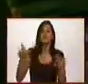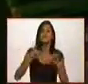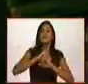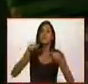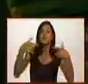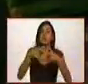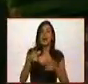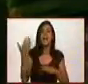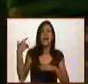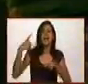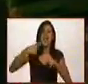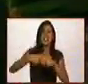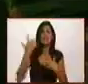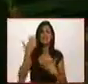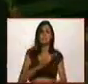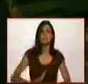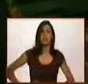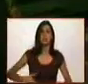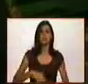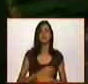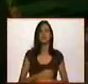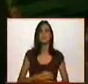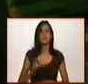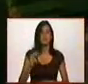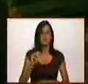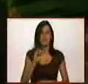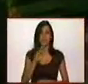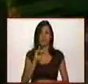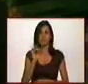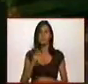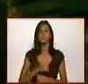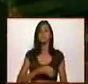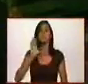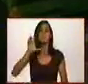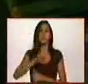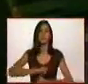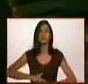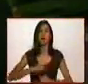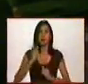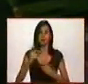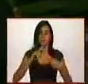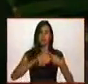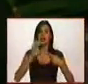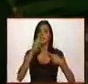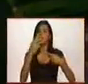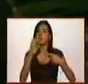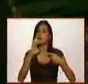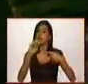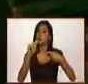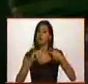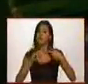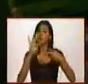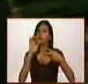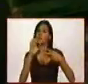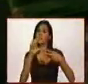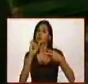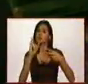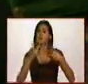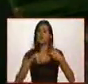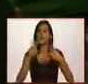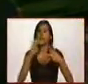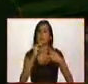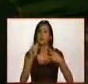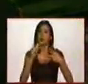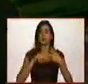reunión con el expresidente de esta nación, Mario Suárez. Desde la República de Portugal, los enviados especiales Héctor Lantén, Félix Castellano y Enma